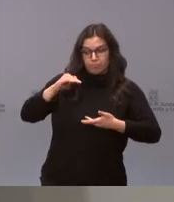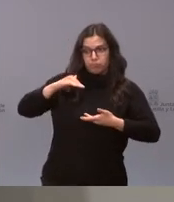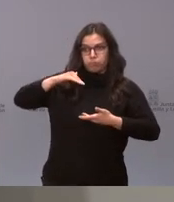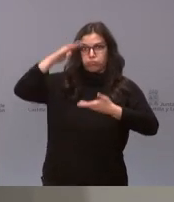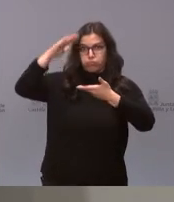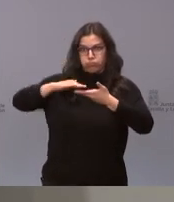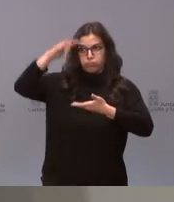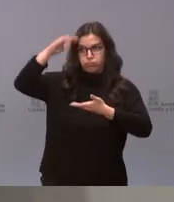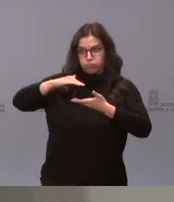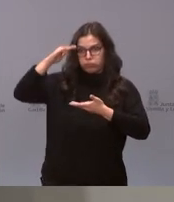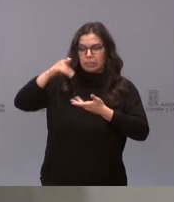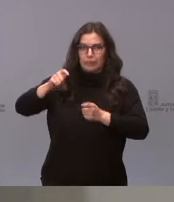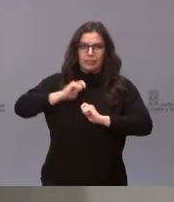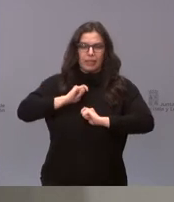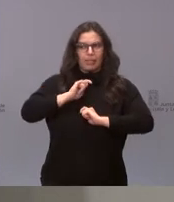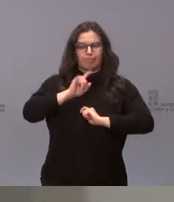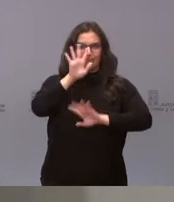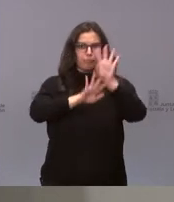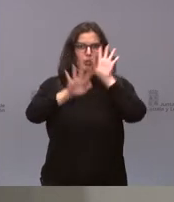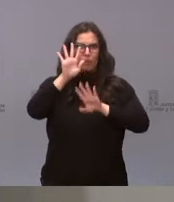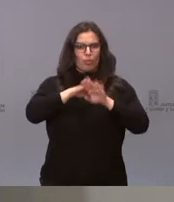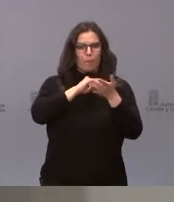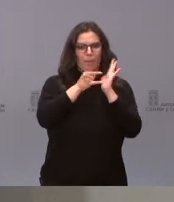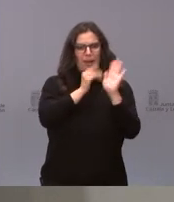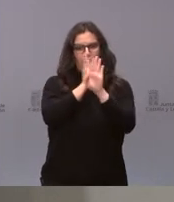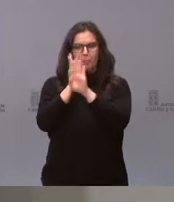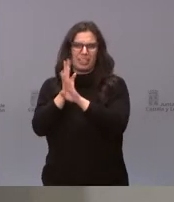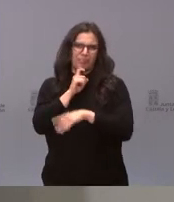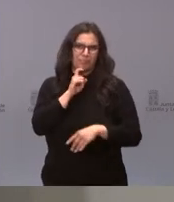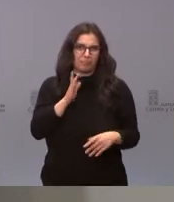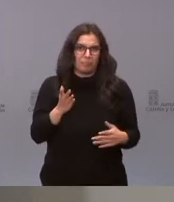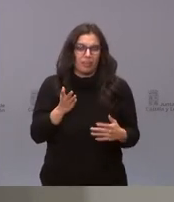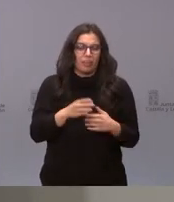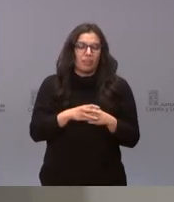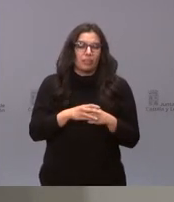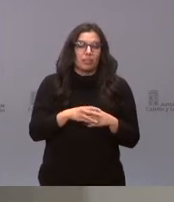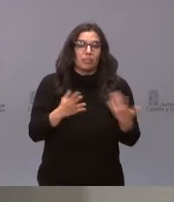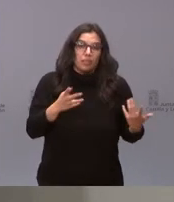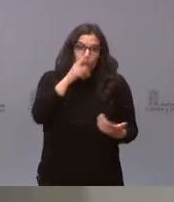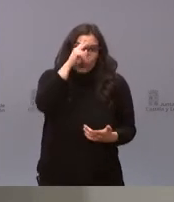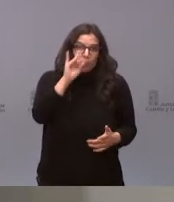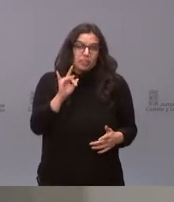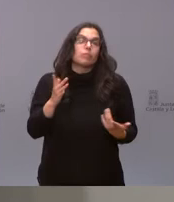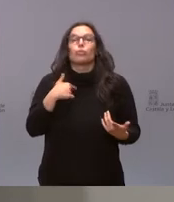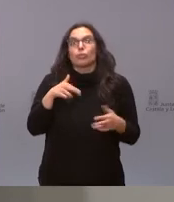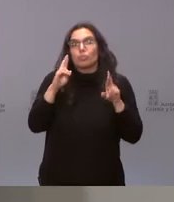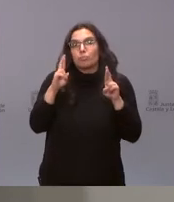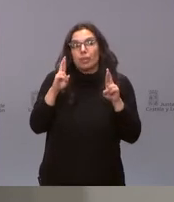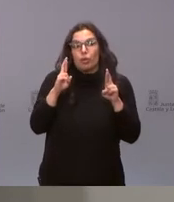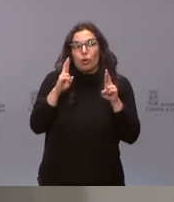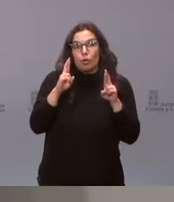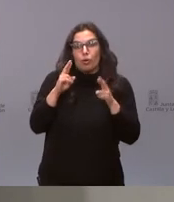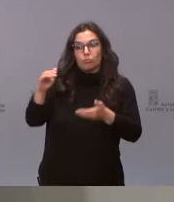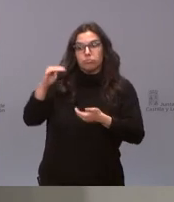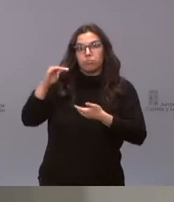nos complejizan mucho la planificación de la vacuna y no nos preocupan pero bueno yo espero que que vayan llegando